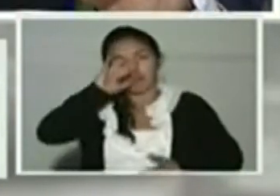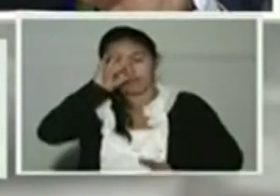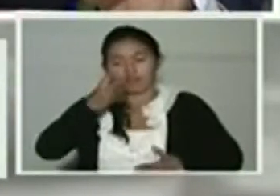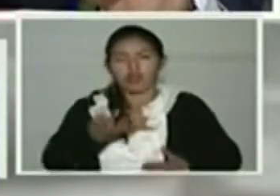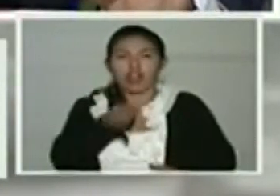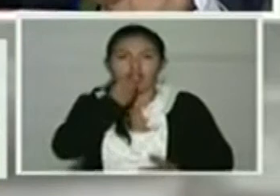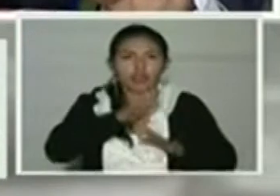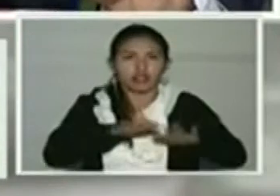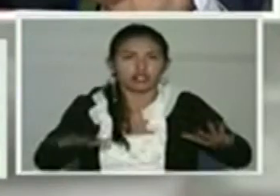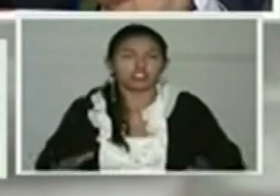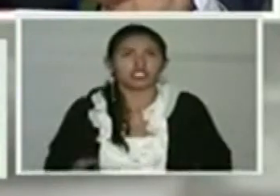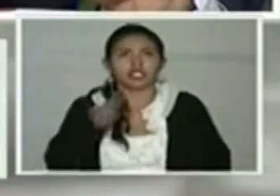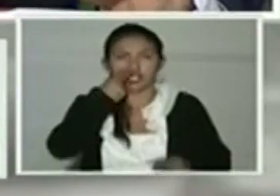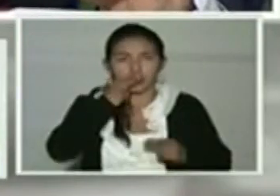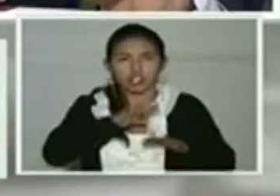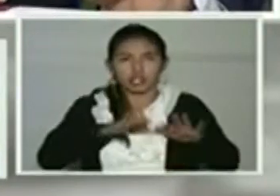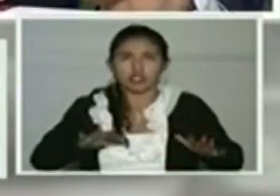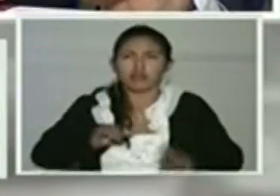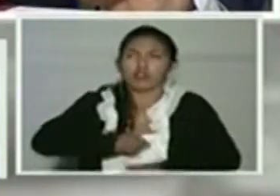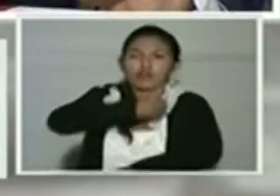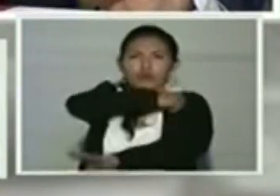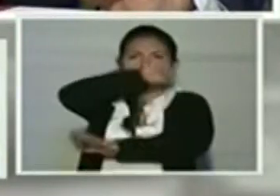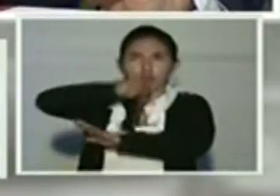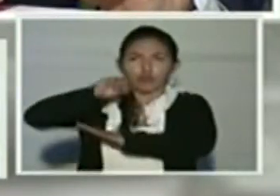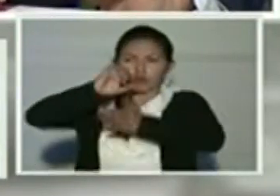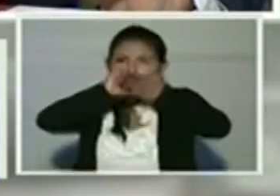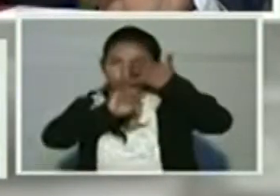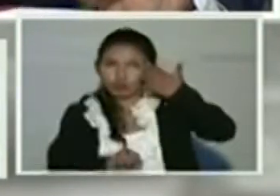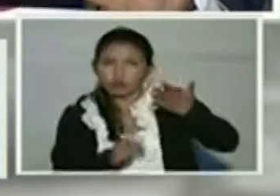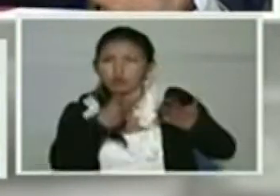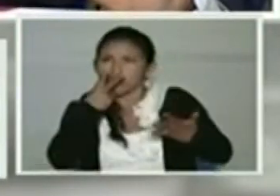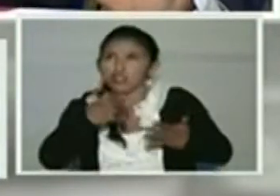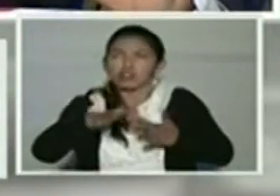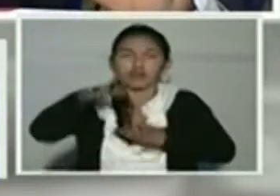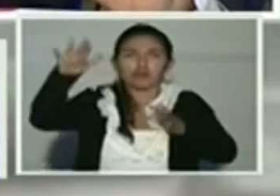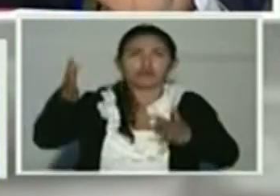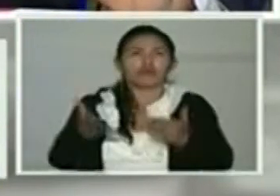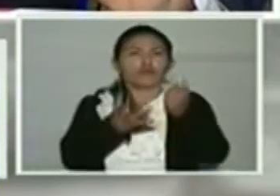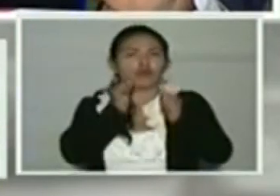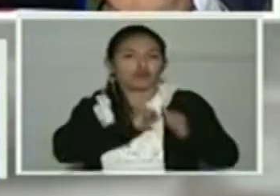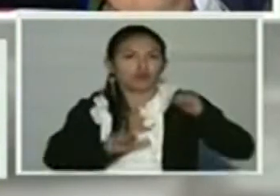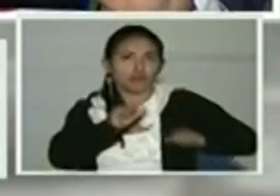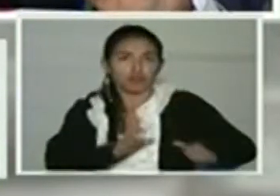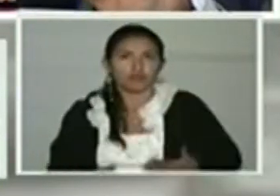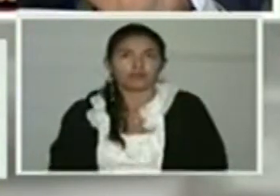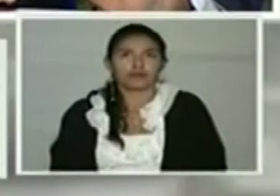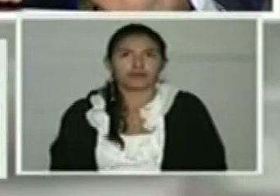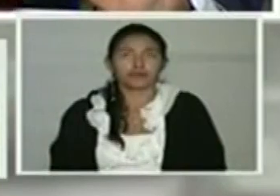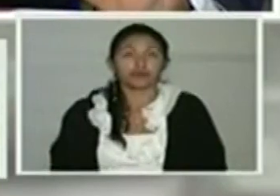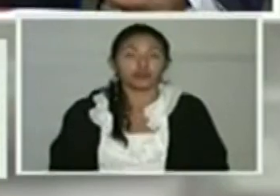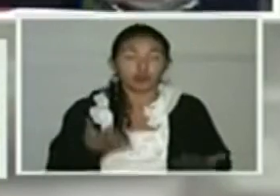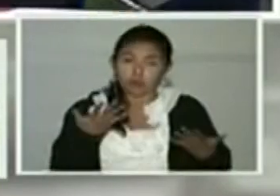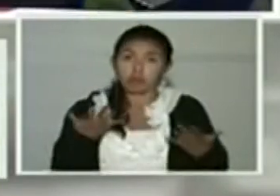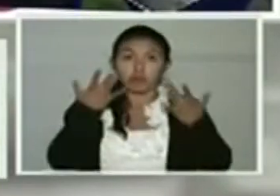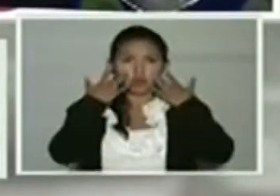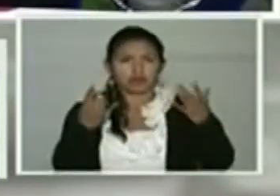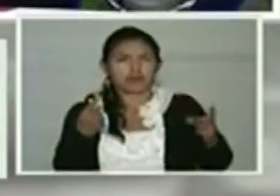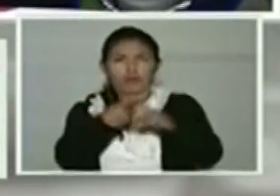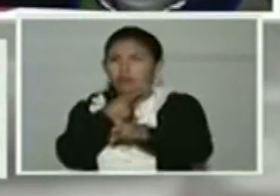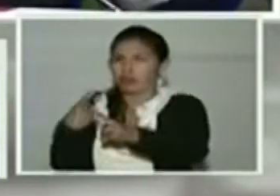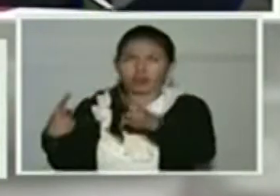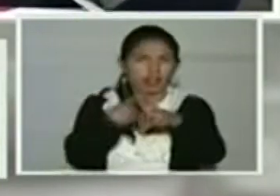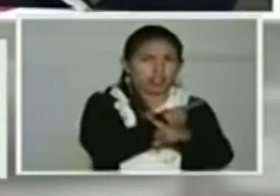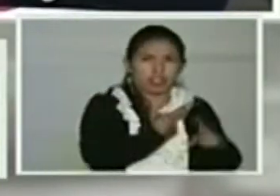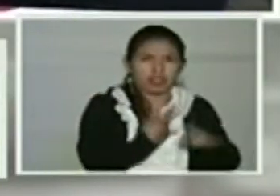50% de nuestros niños en las zonas altoandinas sufren de ello nuevamente encuentro contradicciones en su posición así como en los